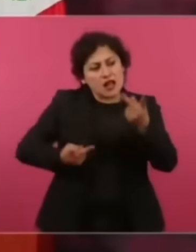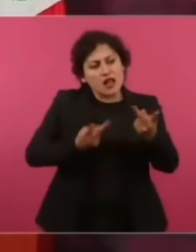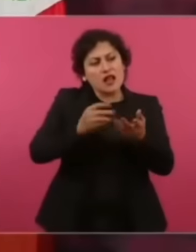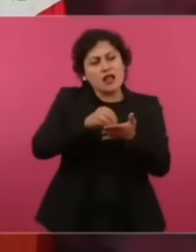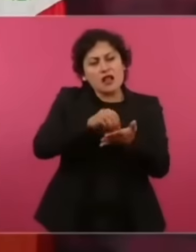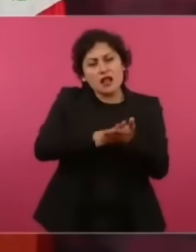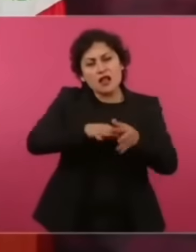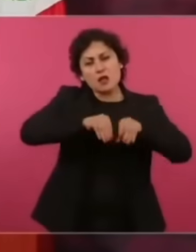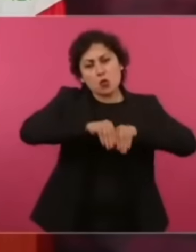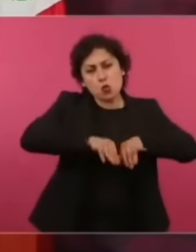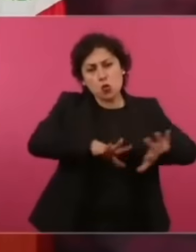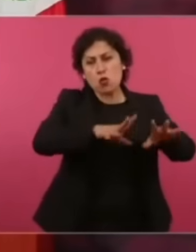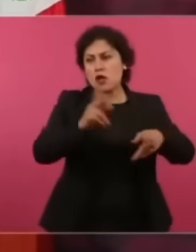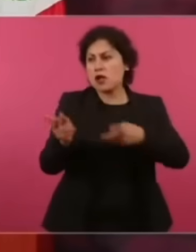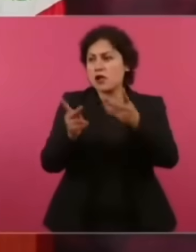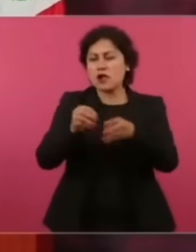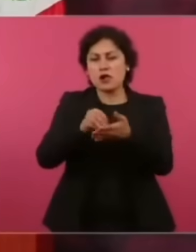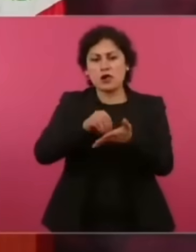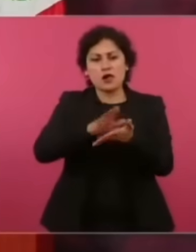Para que la gente diga,